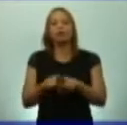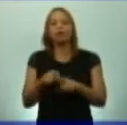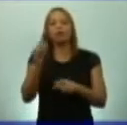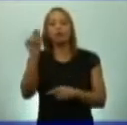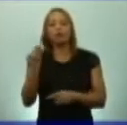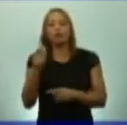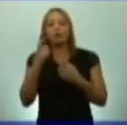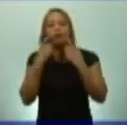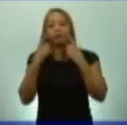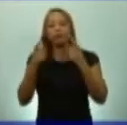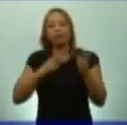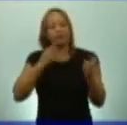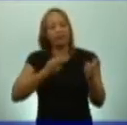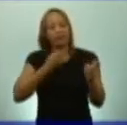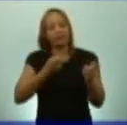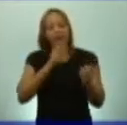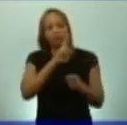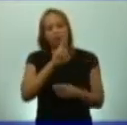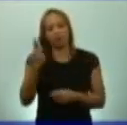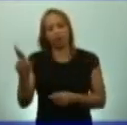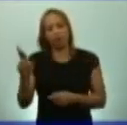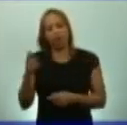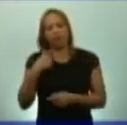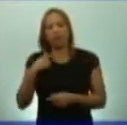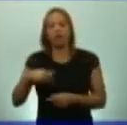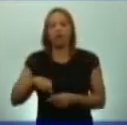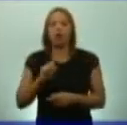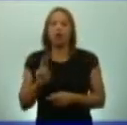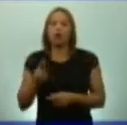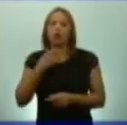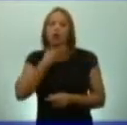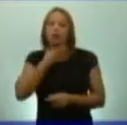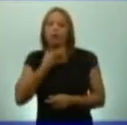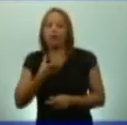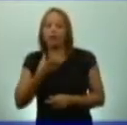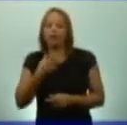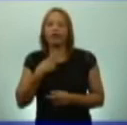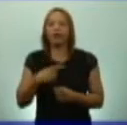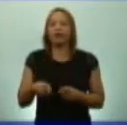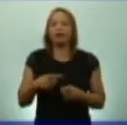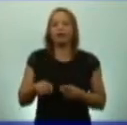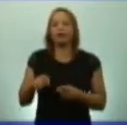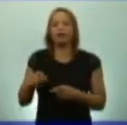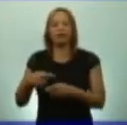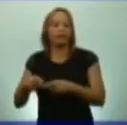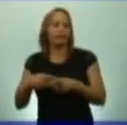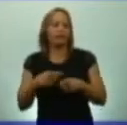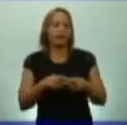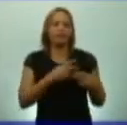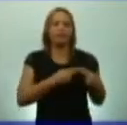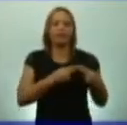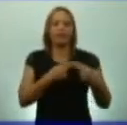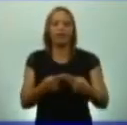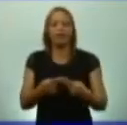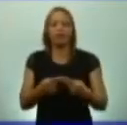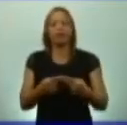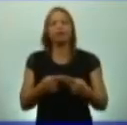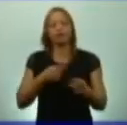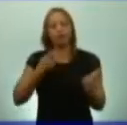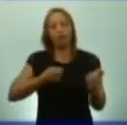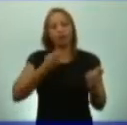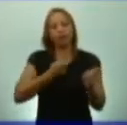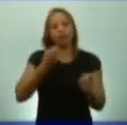revolucionarias de la época, como Julio Antonio Mella, Rubén Martínez Villena y Pablo de la Torriente